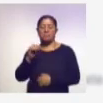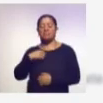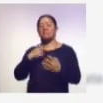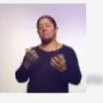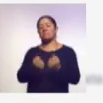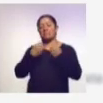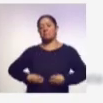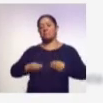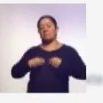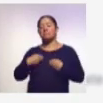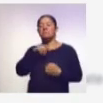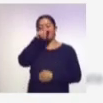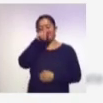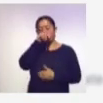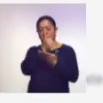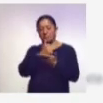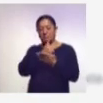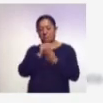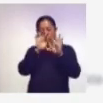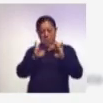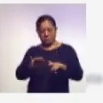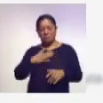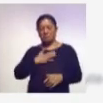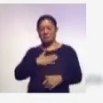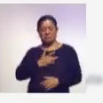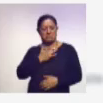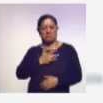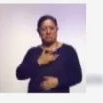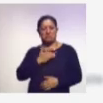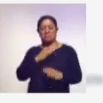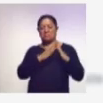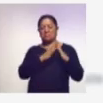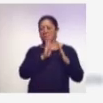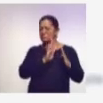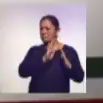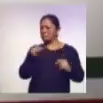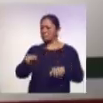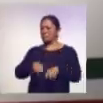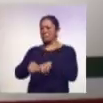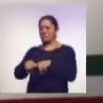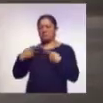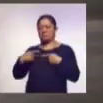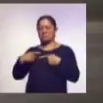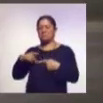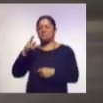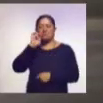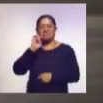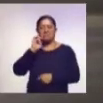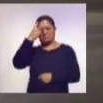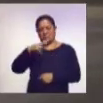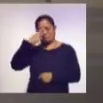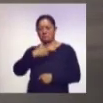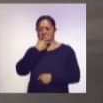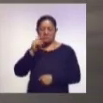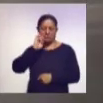exmandatario escribió que se sintió en casa junto a las hermanas y hermanos mexicanos. Morales estuvo 30 días en México,